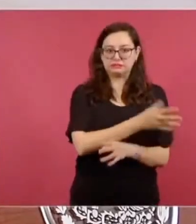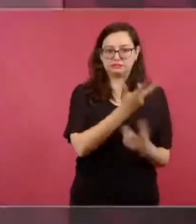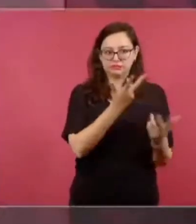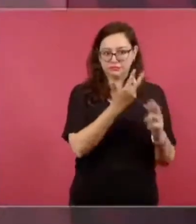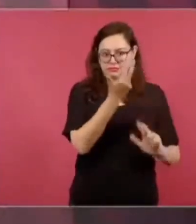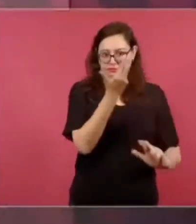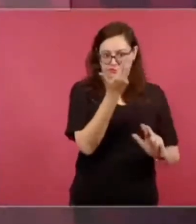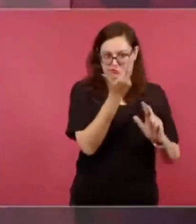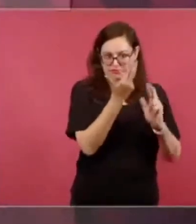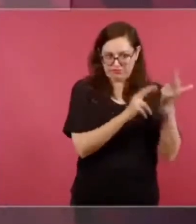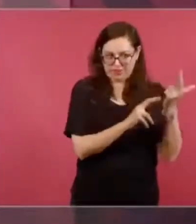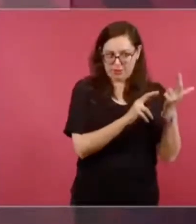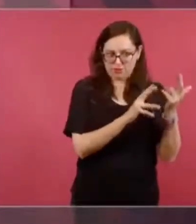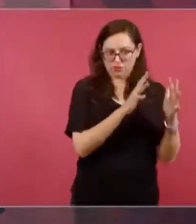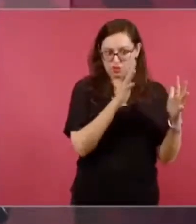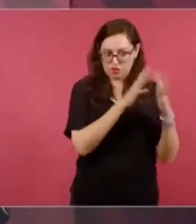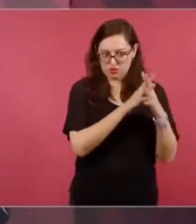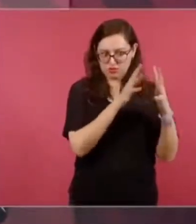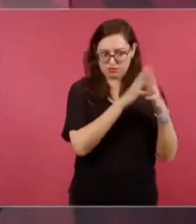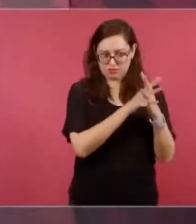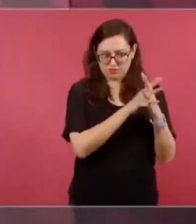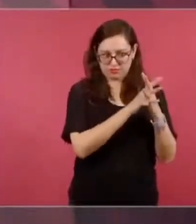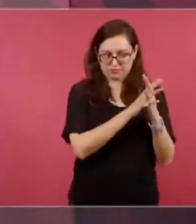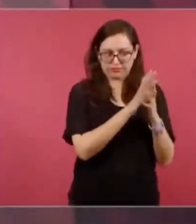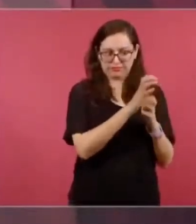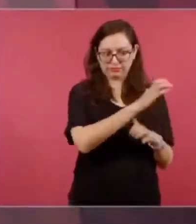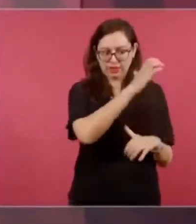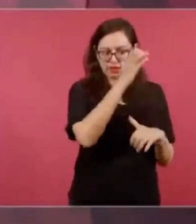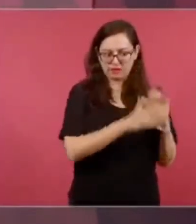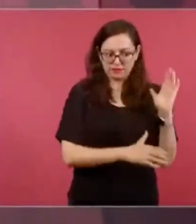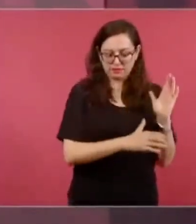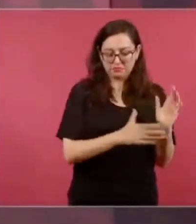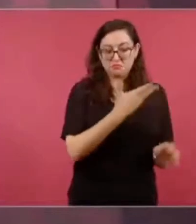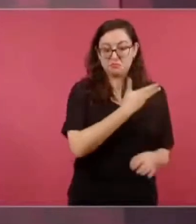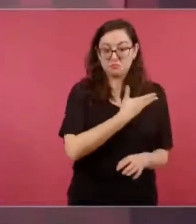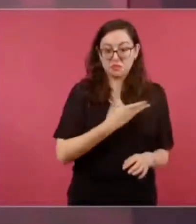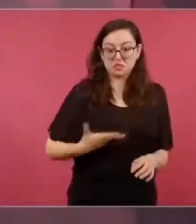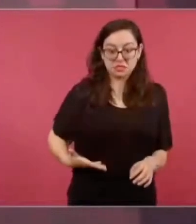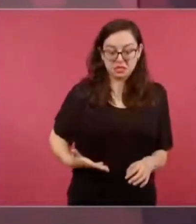a entregar las tierras ejidales,